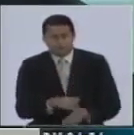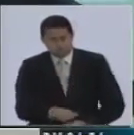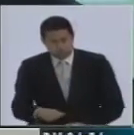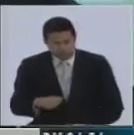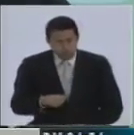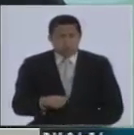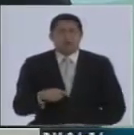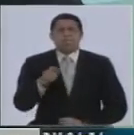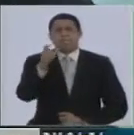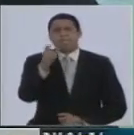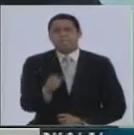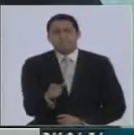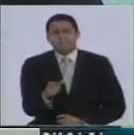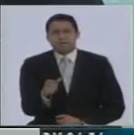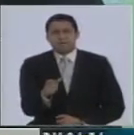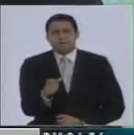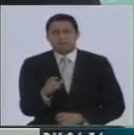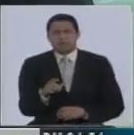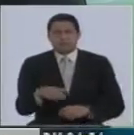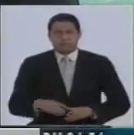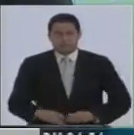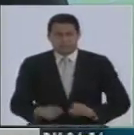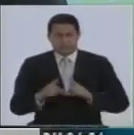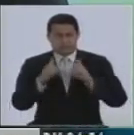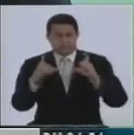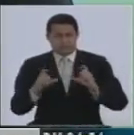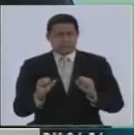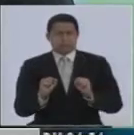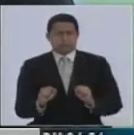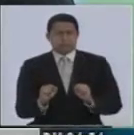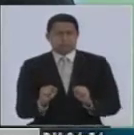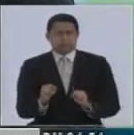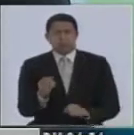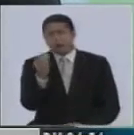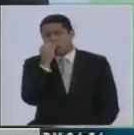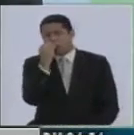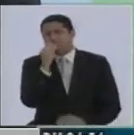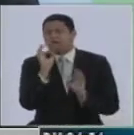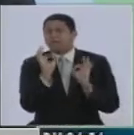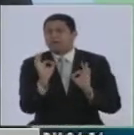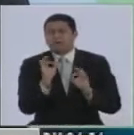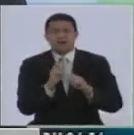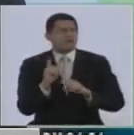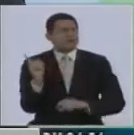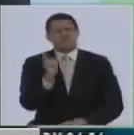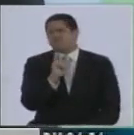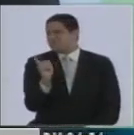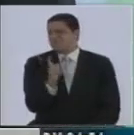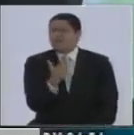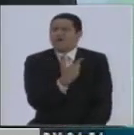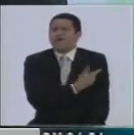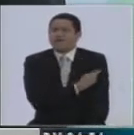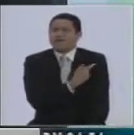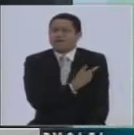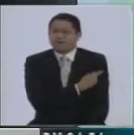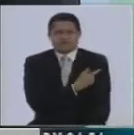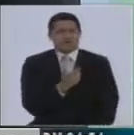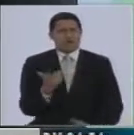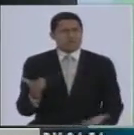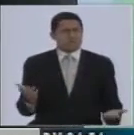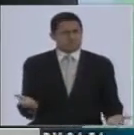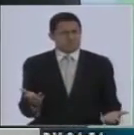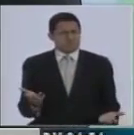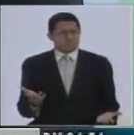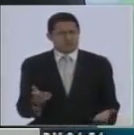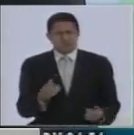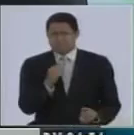paciente que tienen paralizado su intestino el paciente que está en alimentación especial pero no tiene por qué ser usted inyectarse por una vía